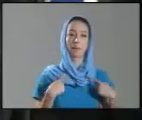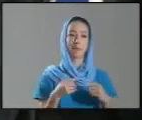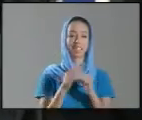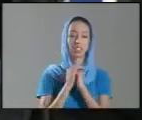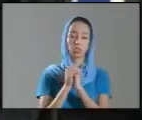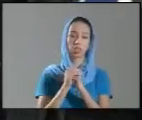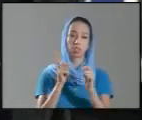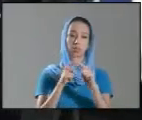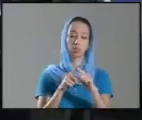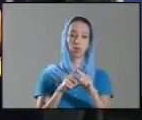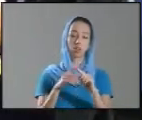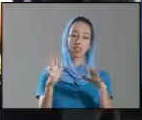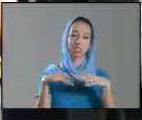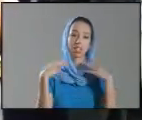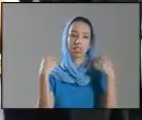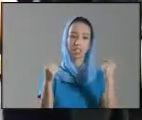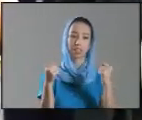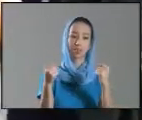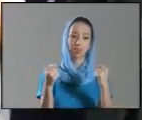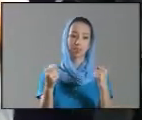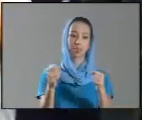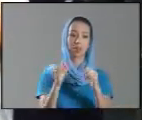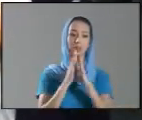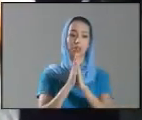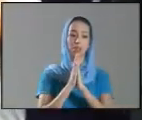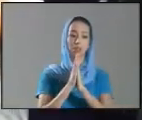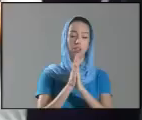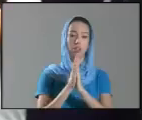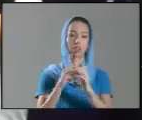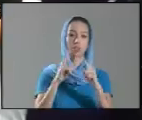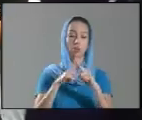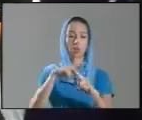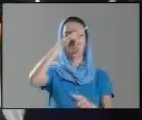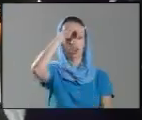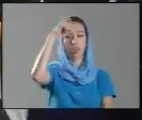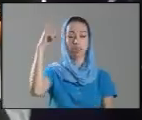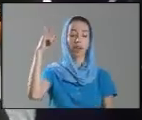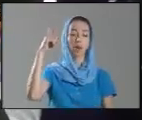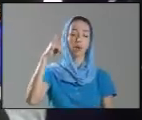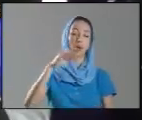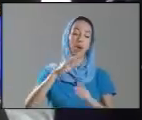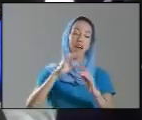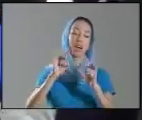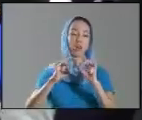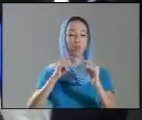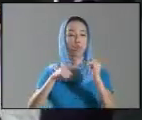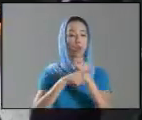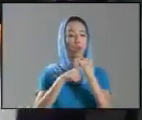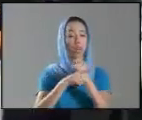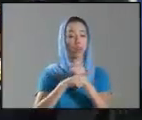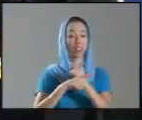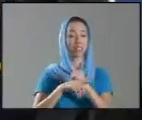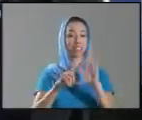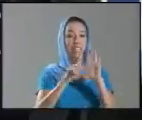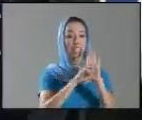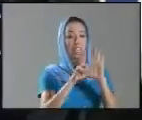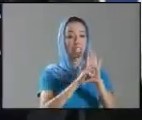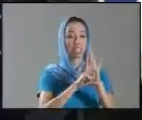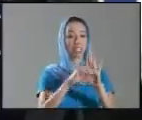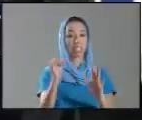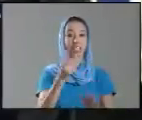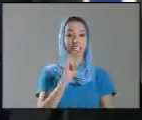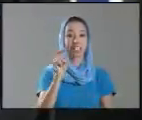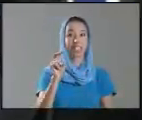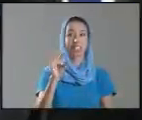amados, a orar por necesidades. Aquí hay peticiones, hermanos, por sanidad, peticiones